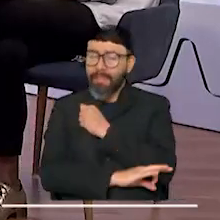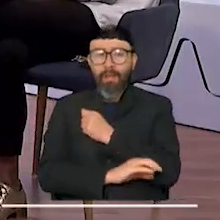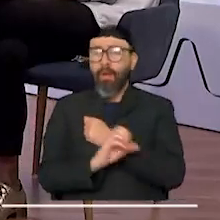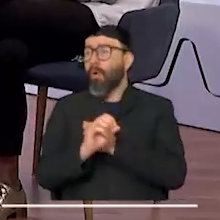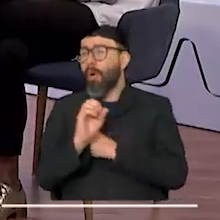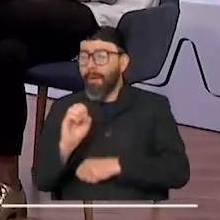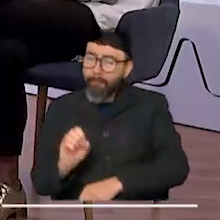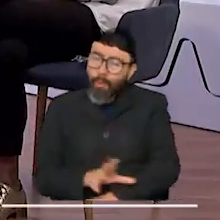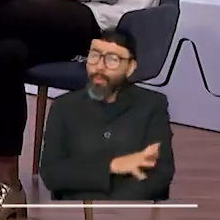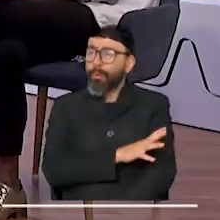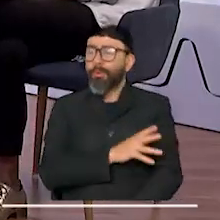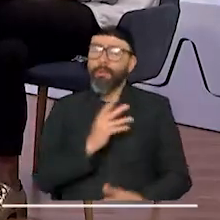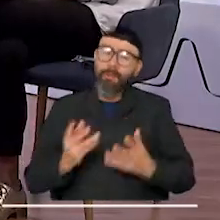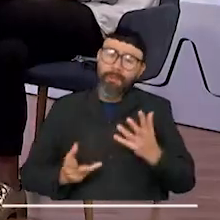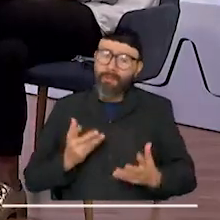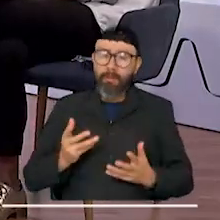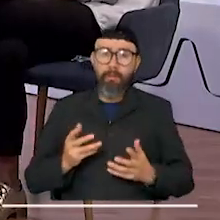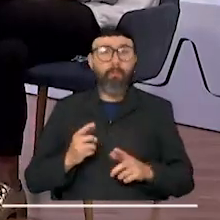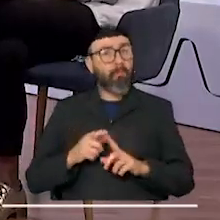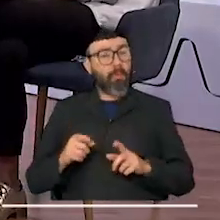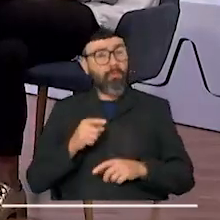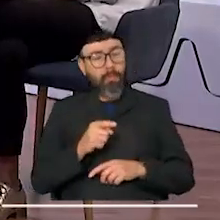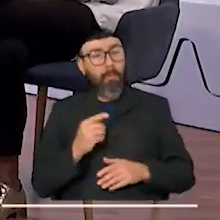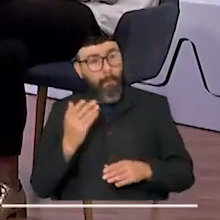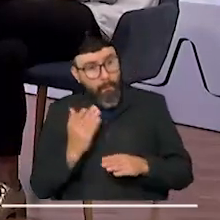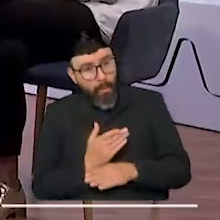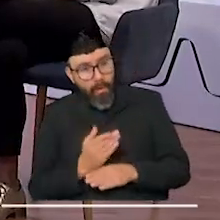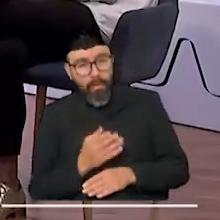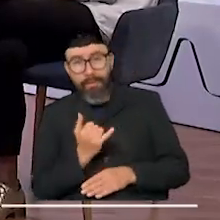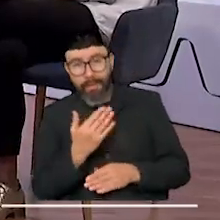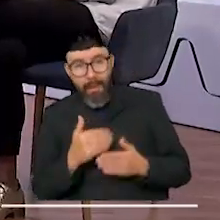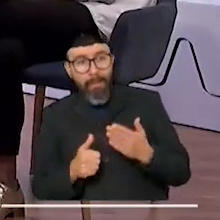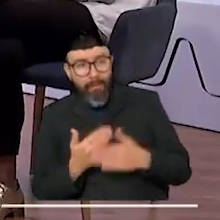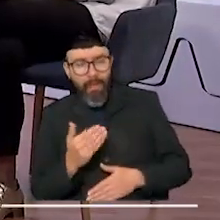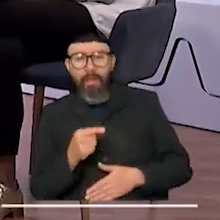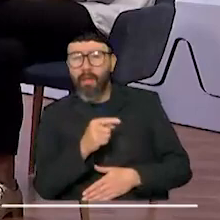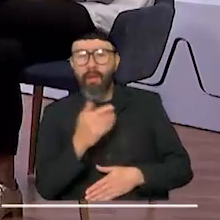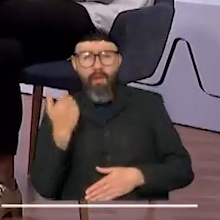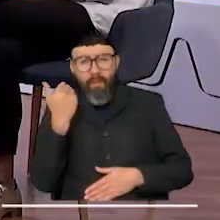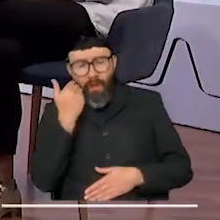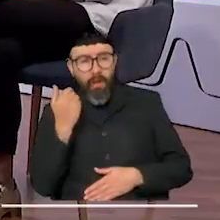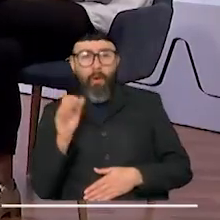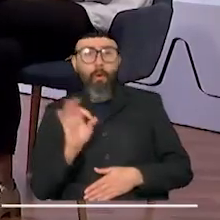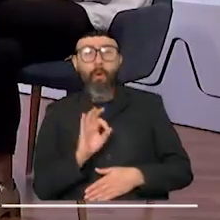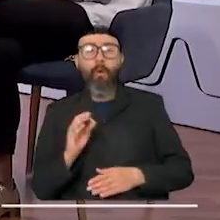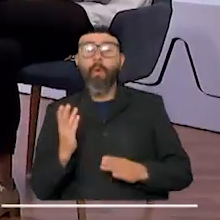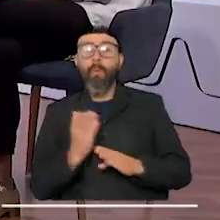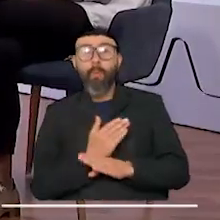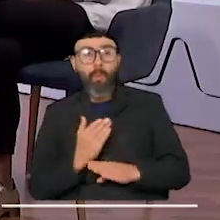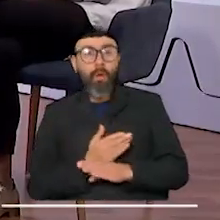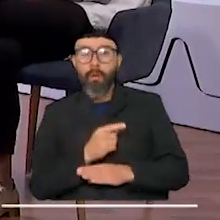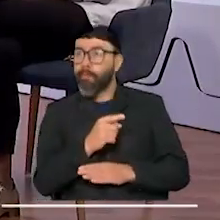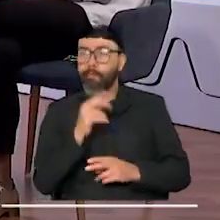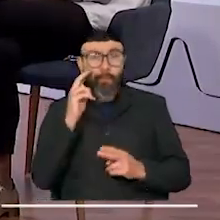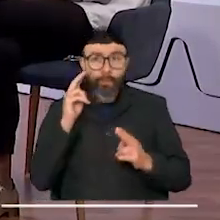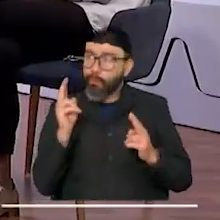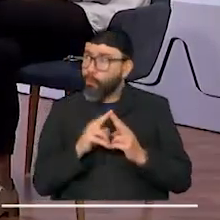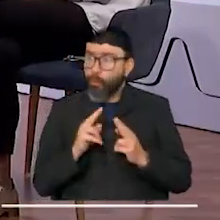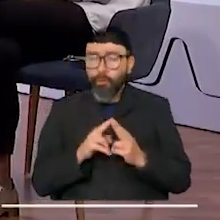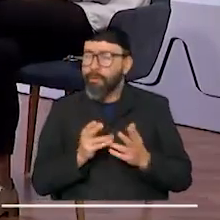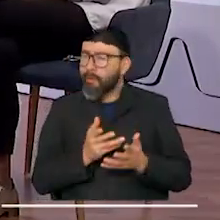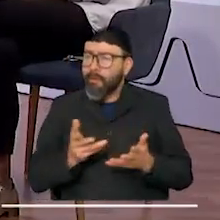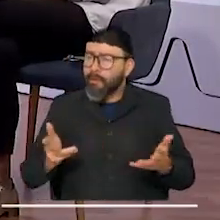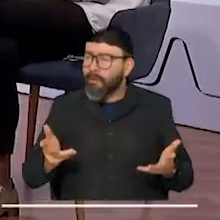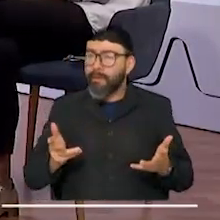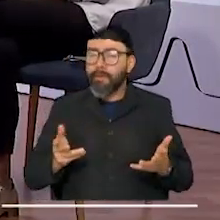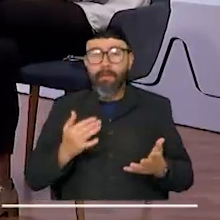en realidad Son problemas que empiezan por enfermedad por problemática por desconocimiento de todo este mundo